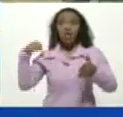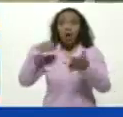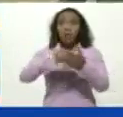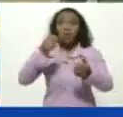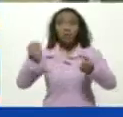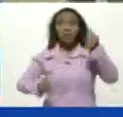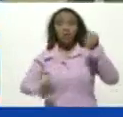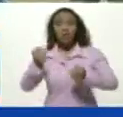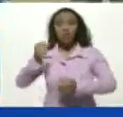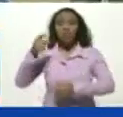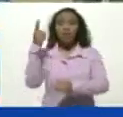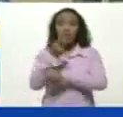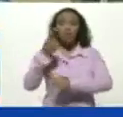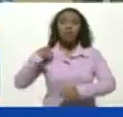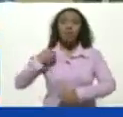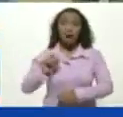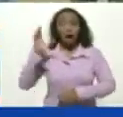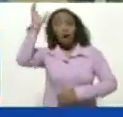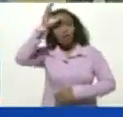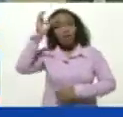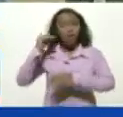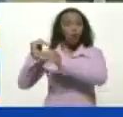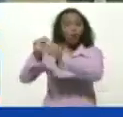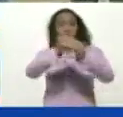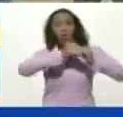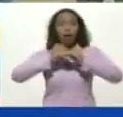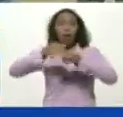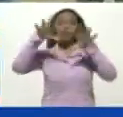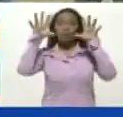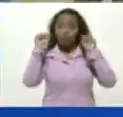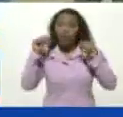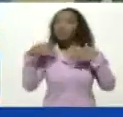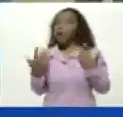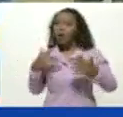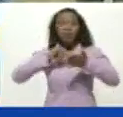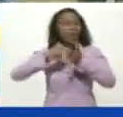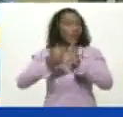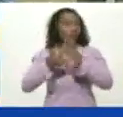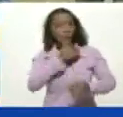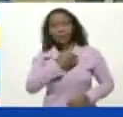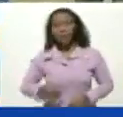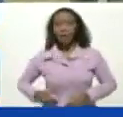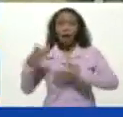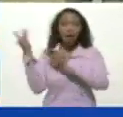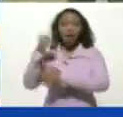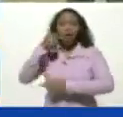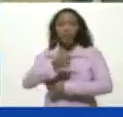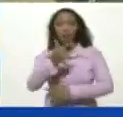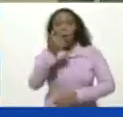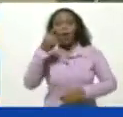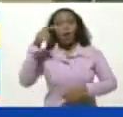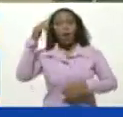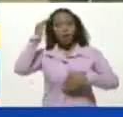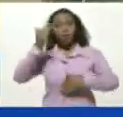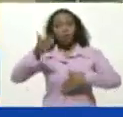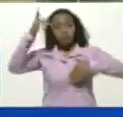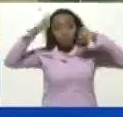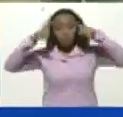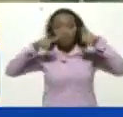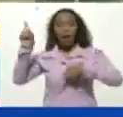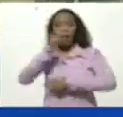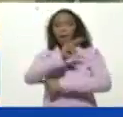debemos tener todo conciencia colectiva, comprender qué significa, presidente, eso que dijo el comandante aquel 20